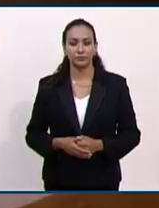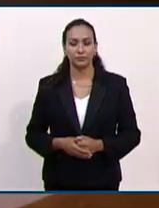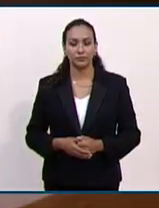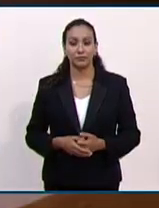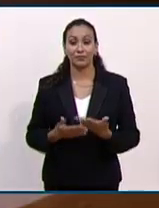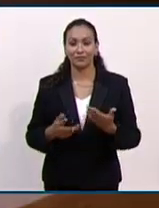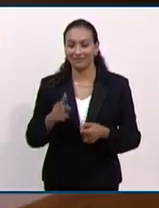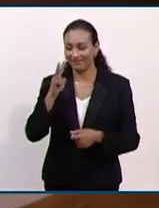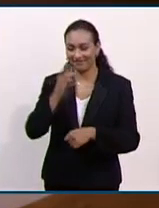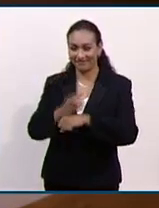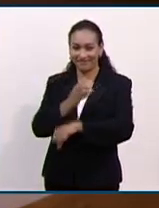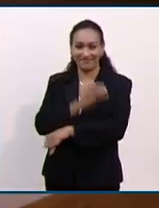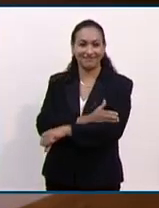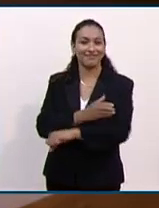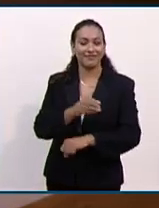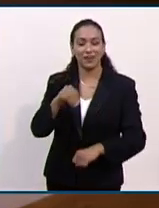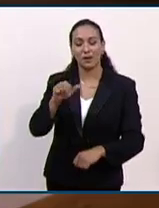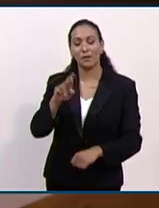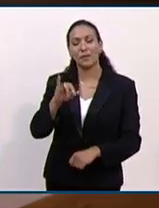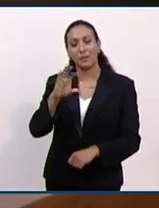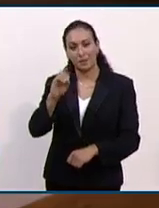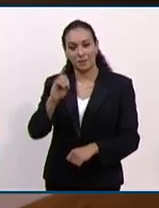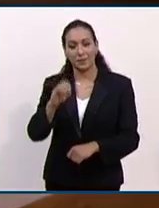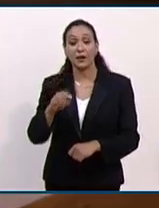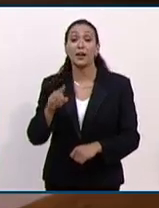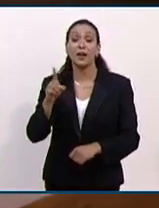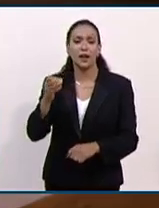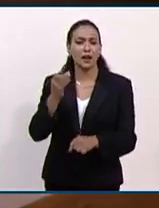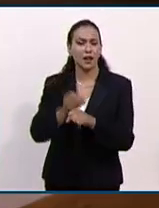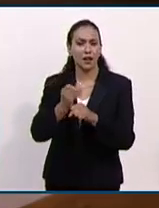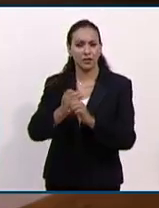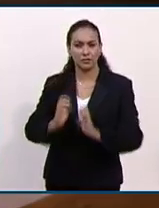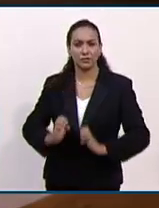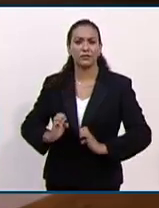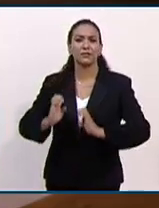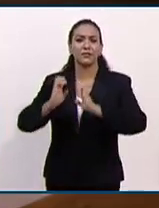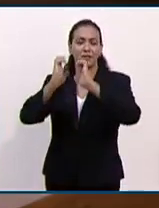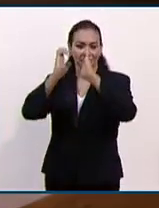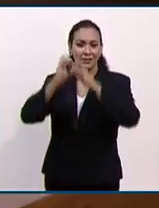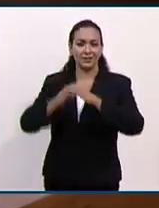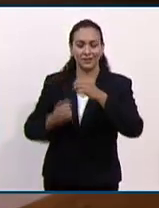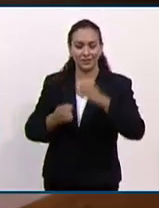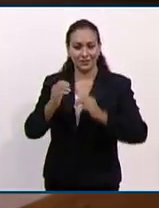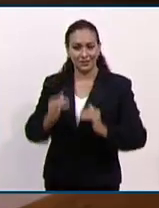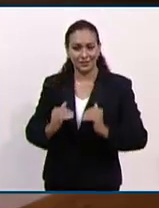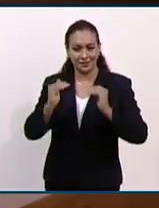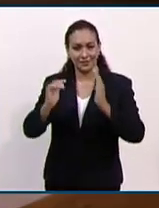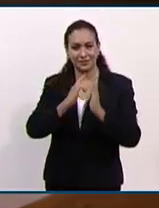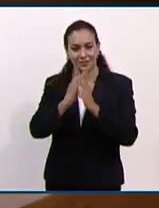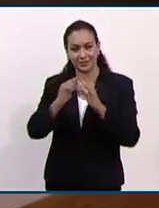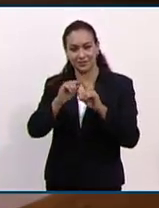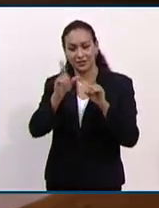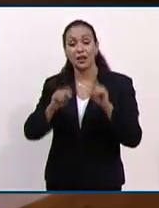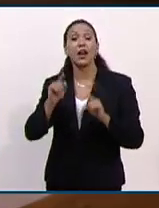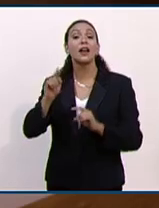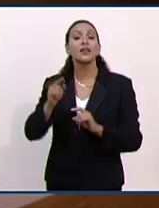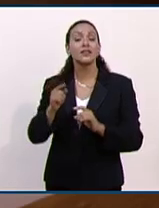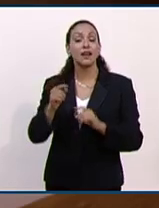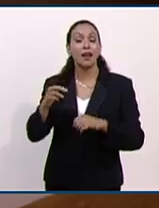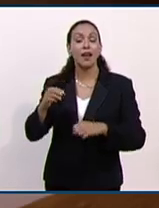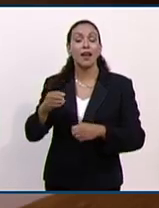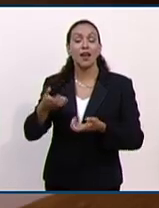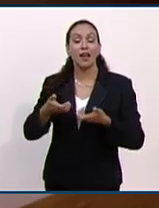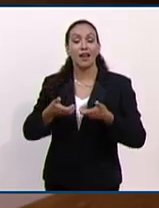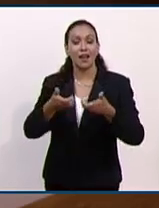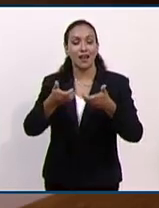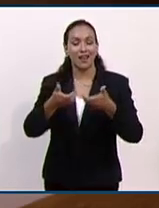Nos enlazamos con mi compañero Mario López Peña, quien se encuentra en la sede alterna de la Suprema Corte en Revolución y nos da cuenta de lo